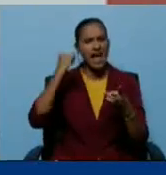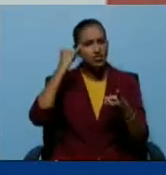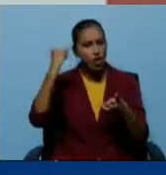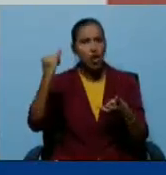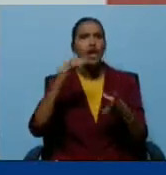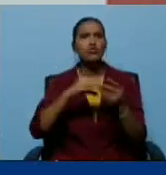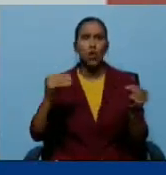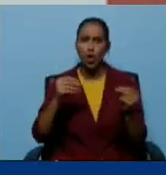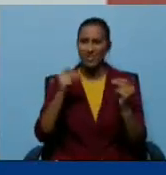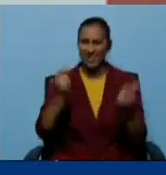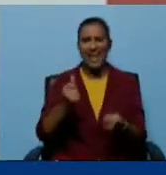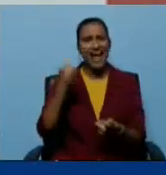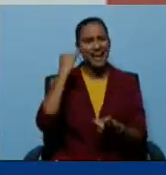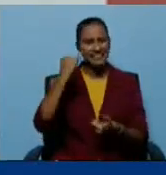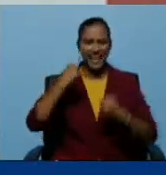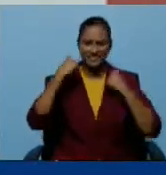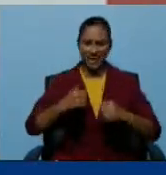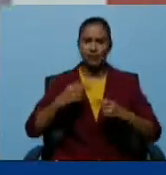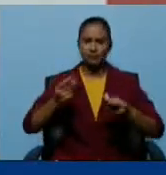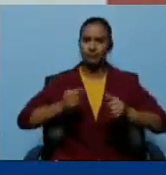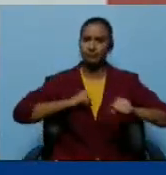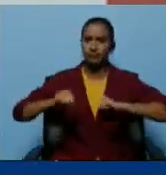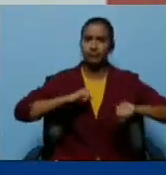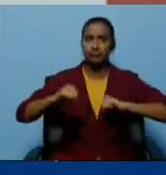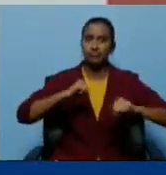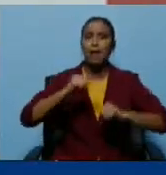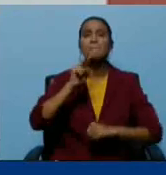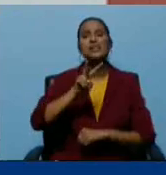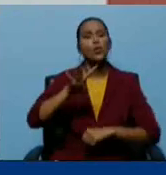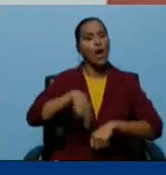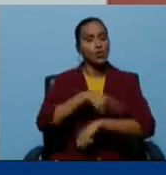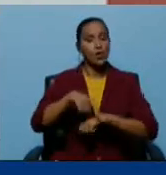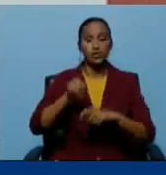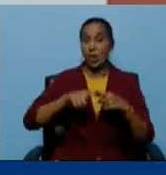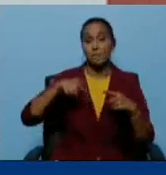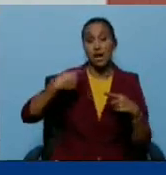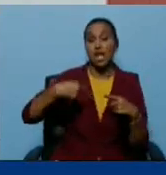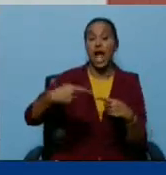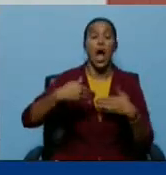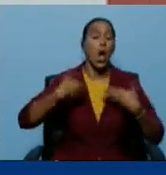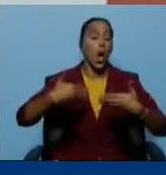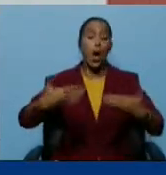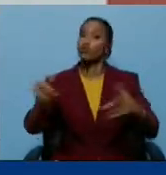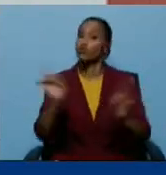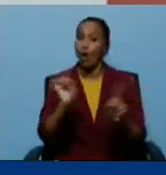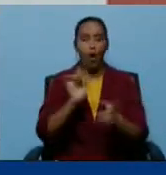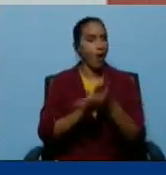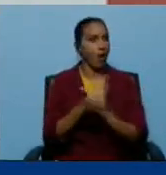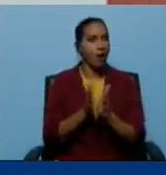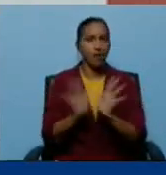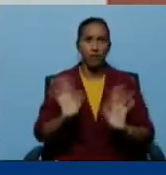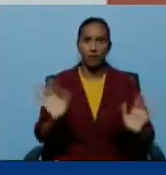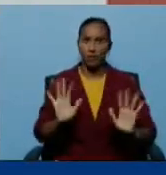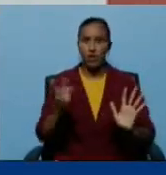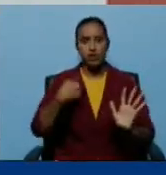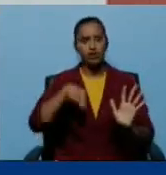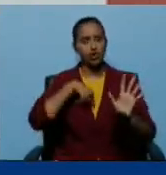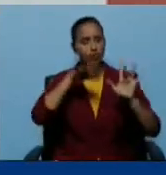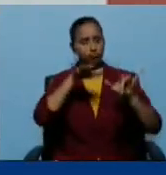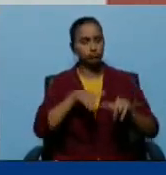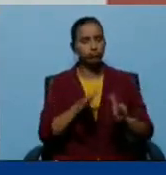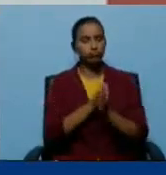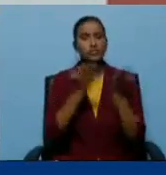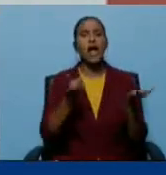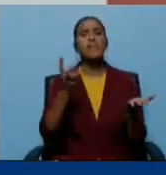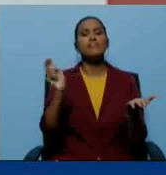de acción, pero ya en 24 horas, esto no es para pasado mañana o para dentro de 2 meses, hicimos un gran documento, presidente. Dentro de 3 meses,